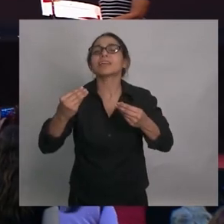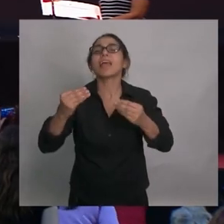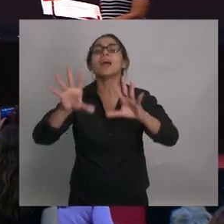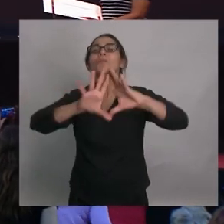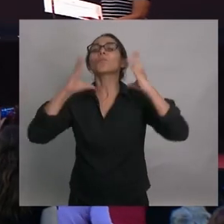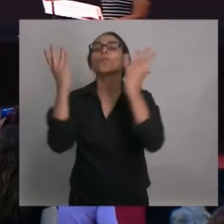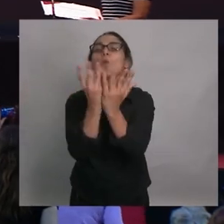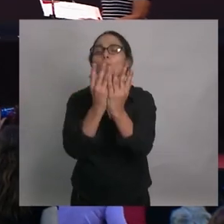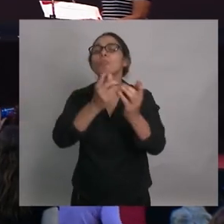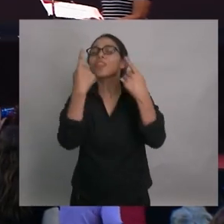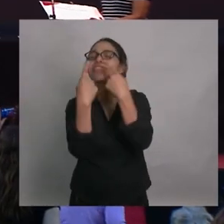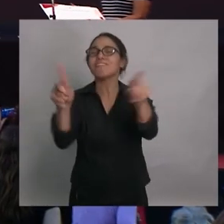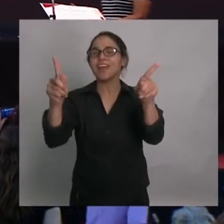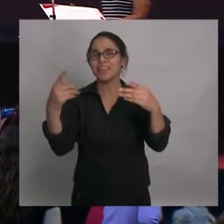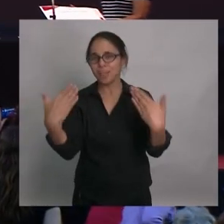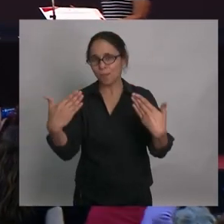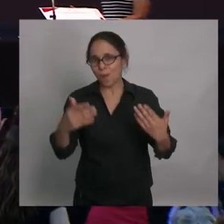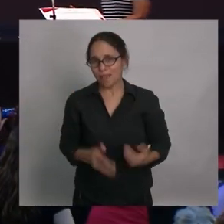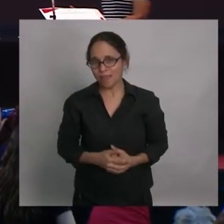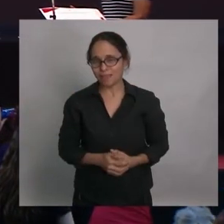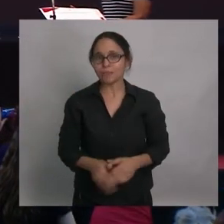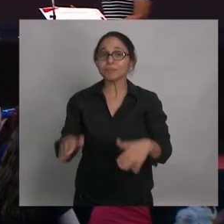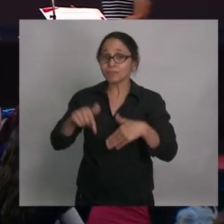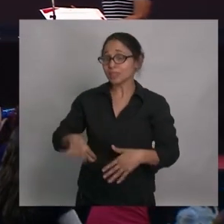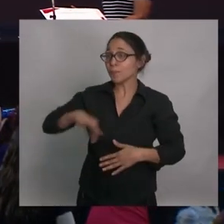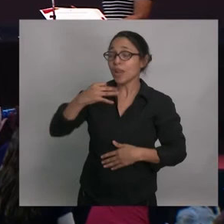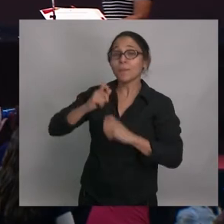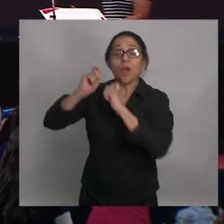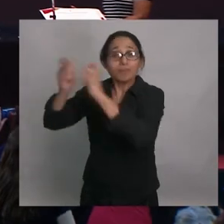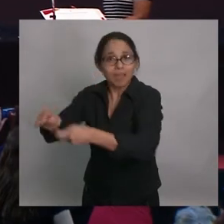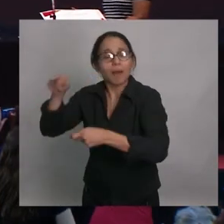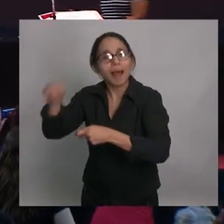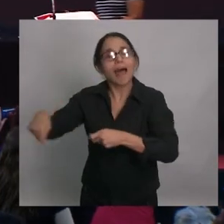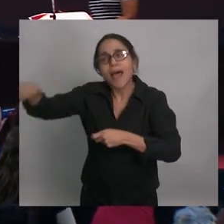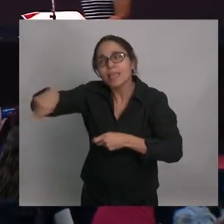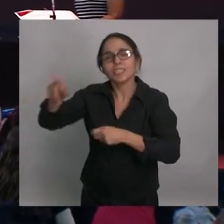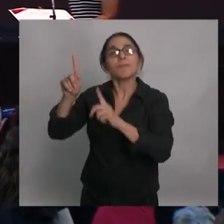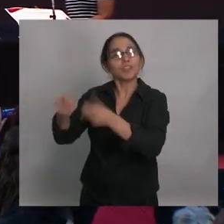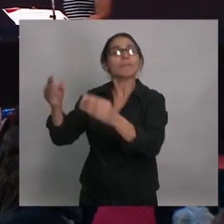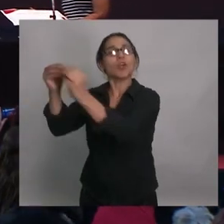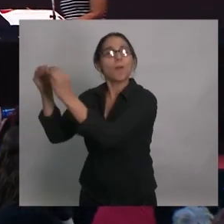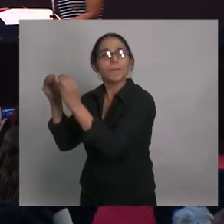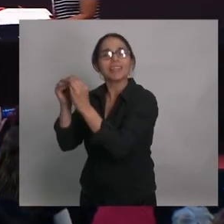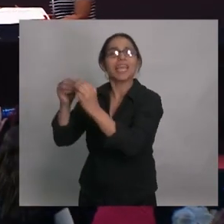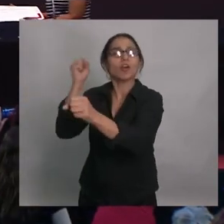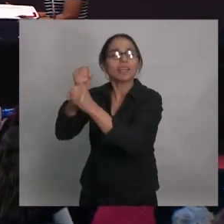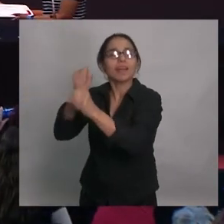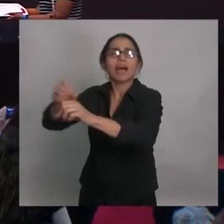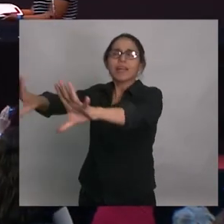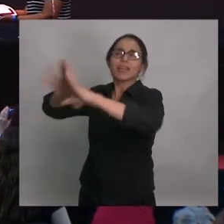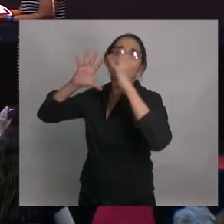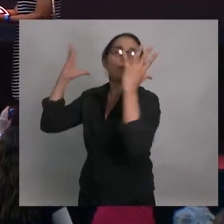este premio a winnie y a todos los compañeros y compañeras que trabajan en ofra en todo el mundo y se le